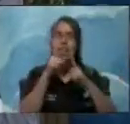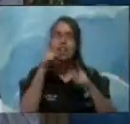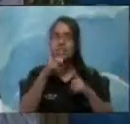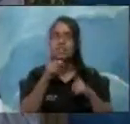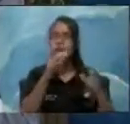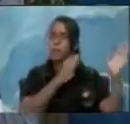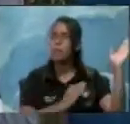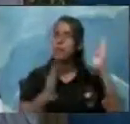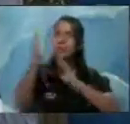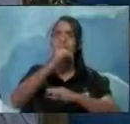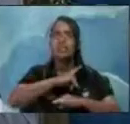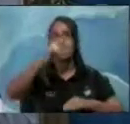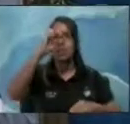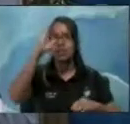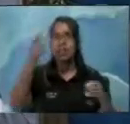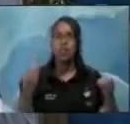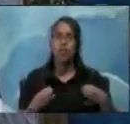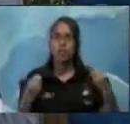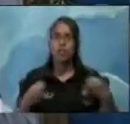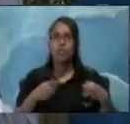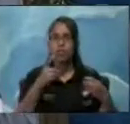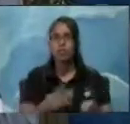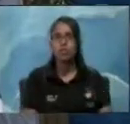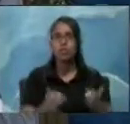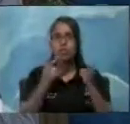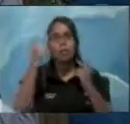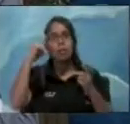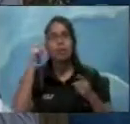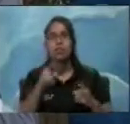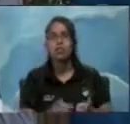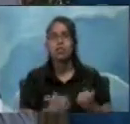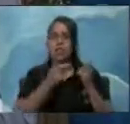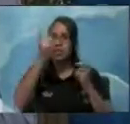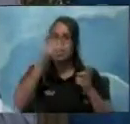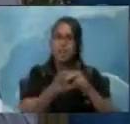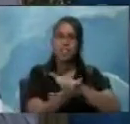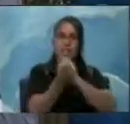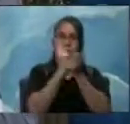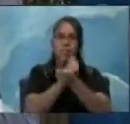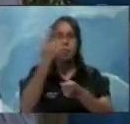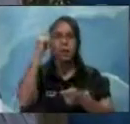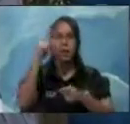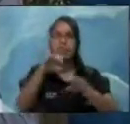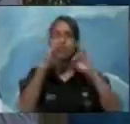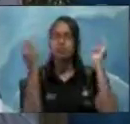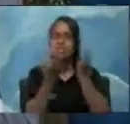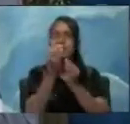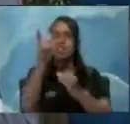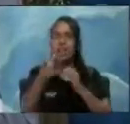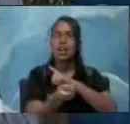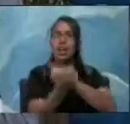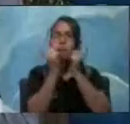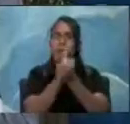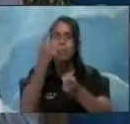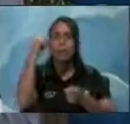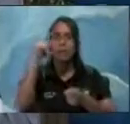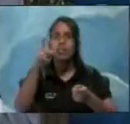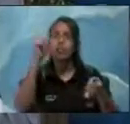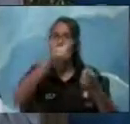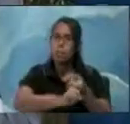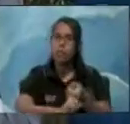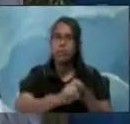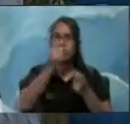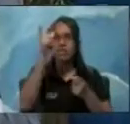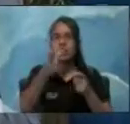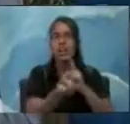presencia de Dios Viva en tu vida para qué para que tu vida sea transformada para que tu hogar sea cambiado para que ese esposo